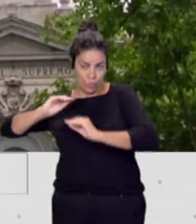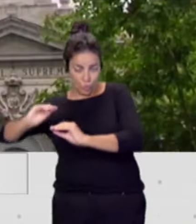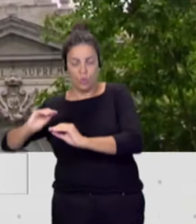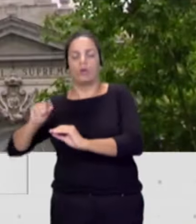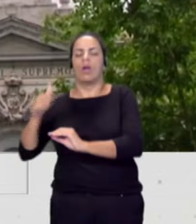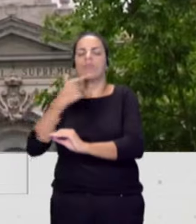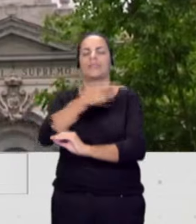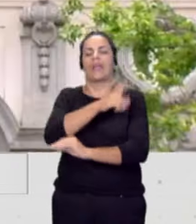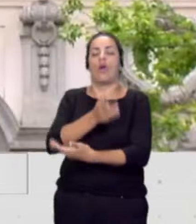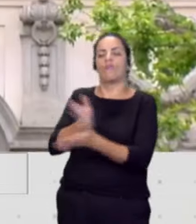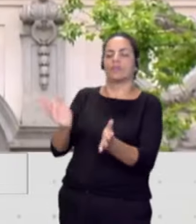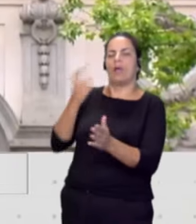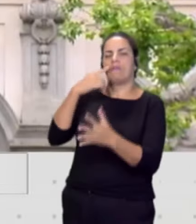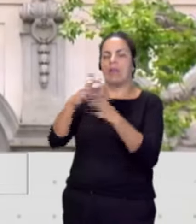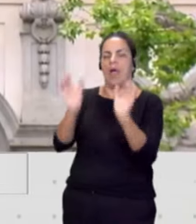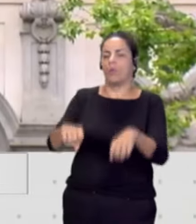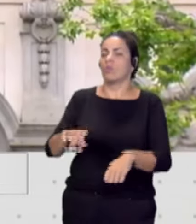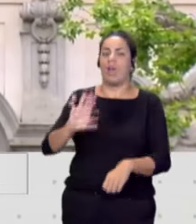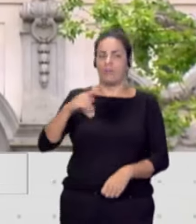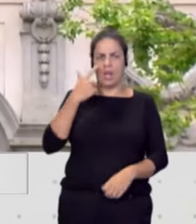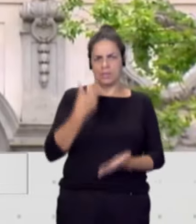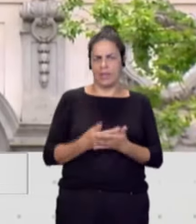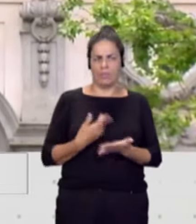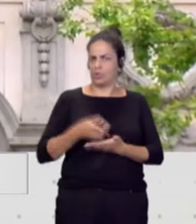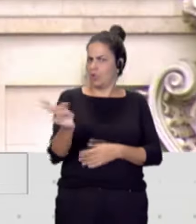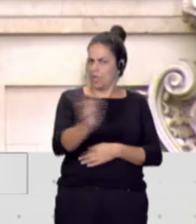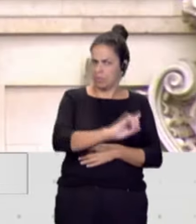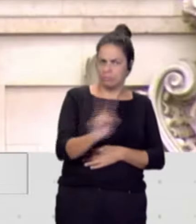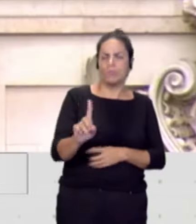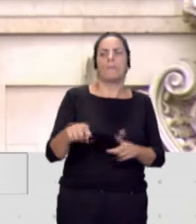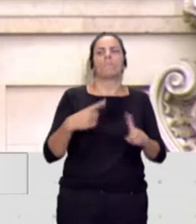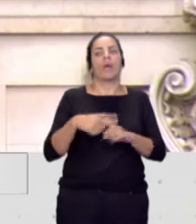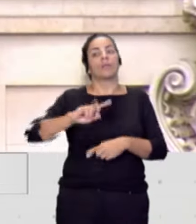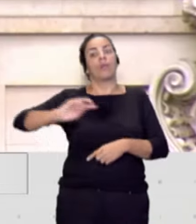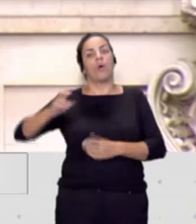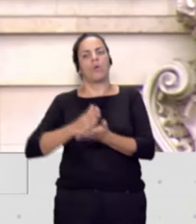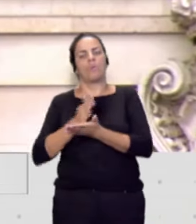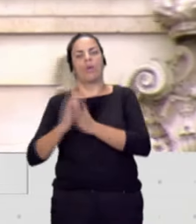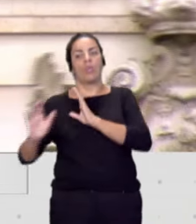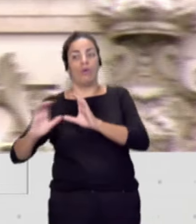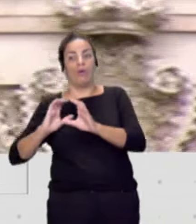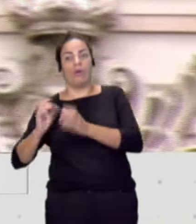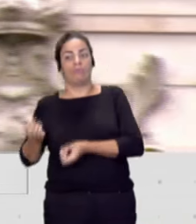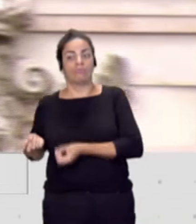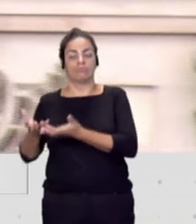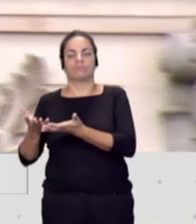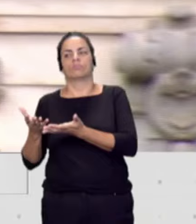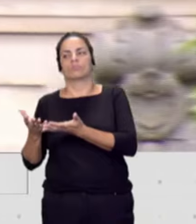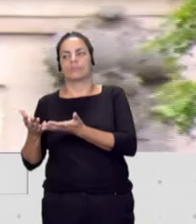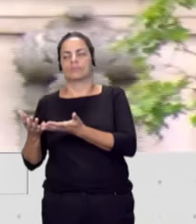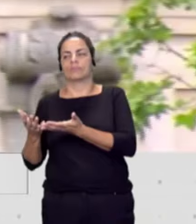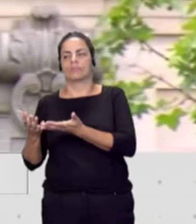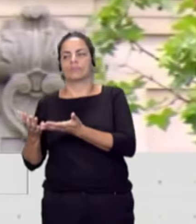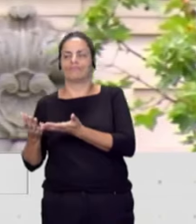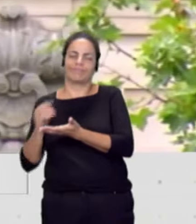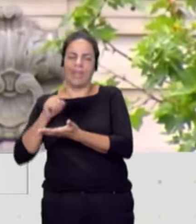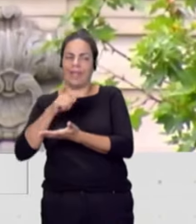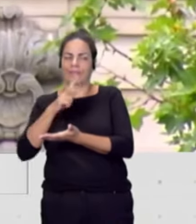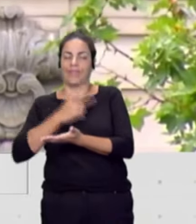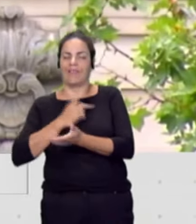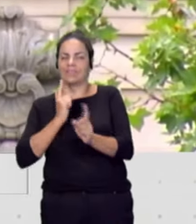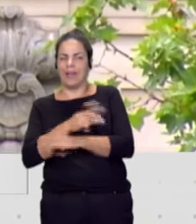un acuerdo y tal. Se demostró que no, y que luego hubo medios informativos que lo alargaron, que no eran precisamente afines al fiscal